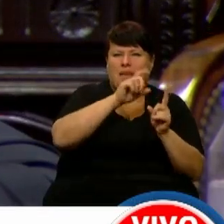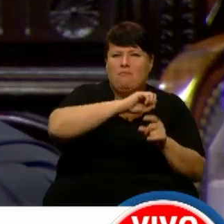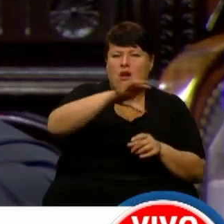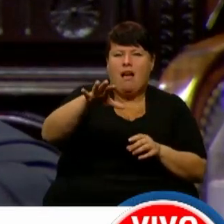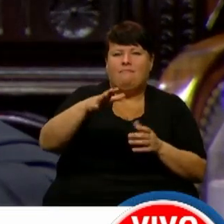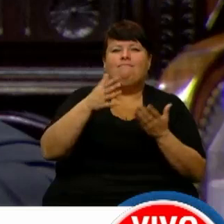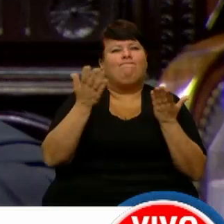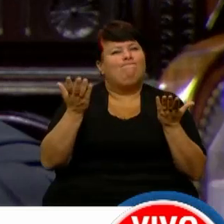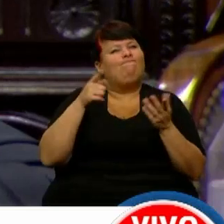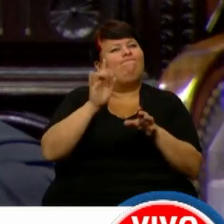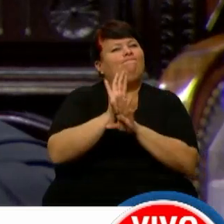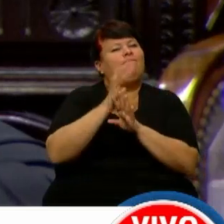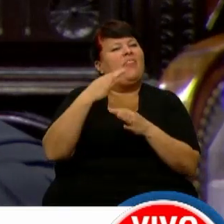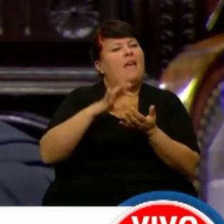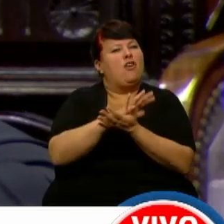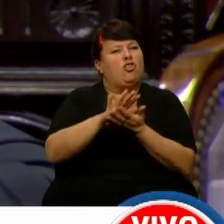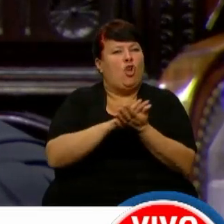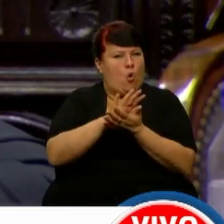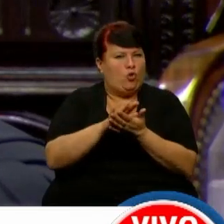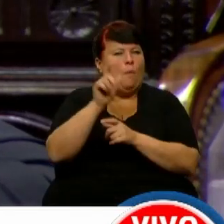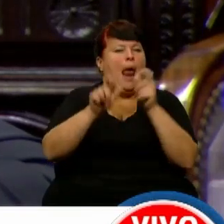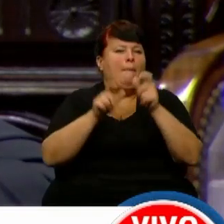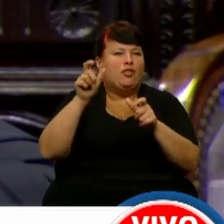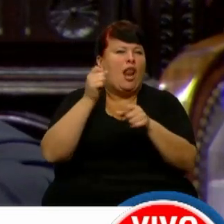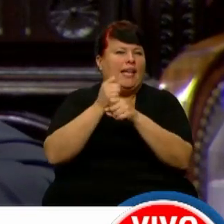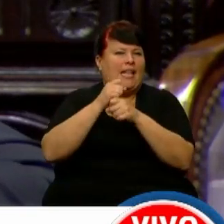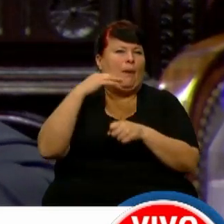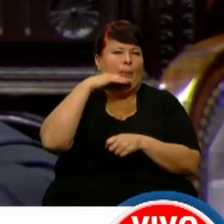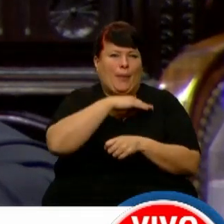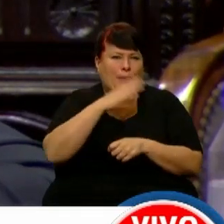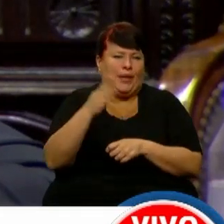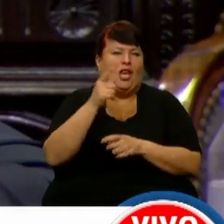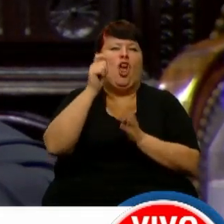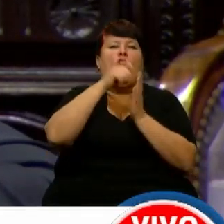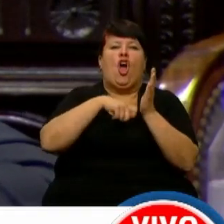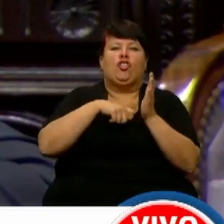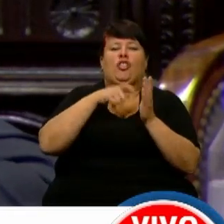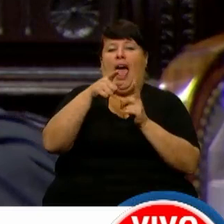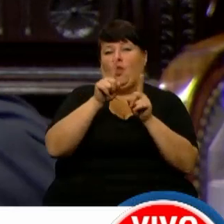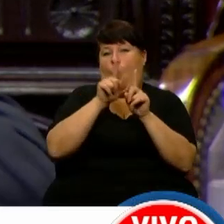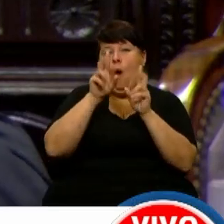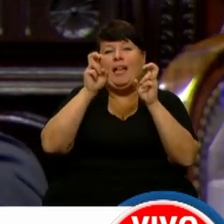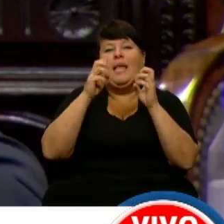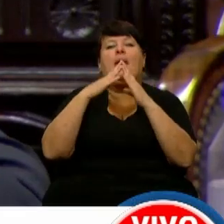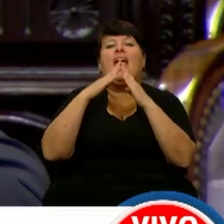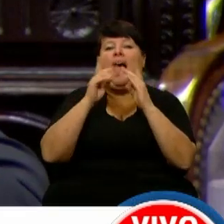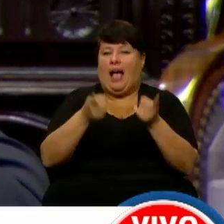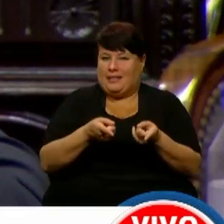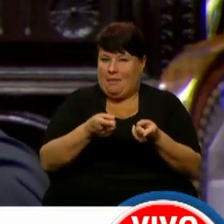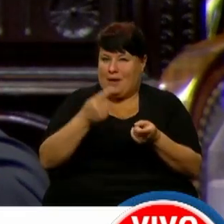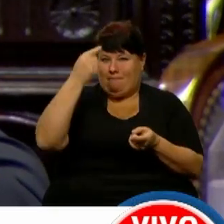esta también es una deuda para con los trabajadores vitivinícolas, para los contratistas de viña, como es el tema vivienda.